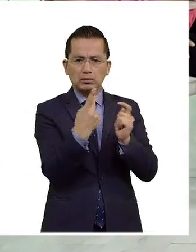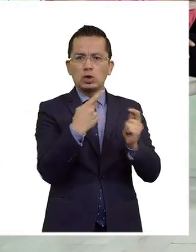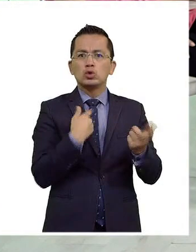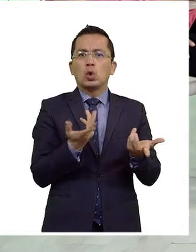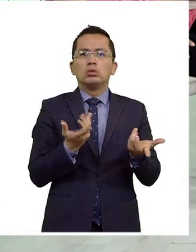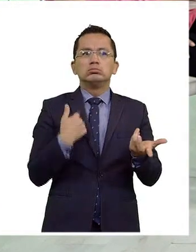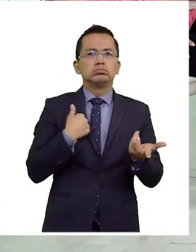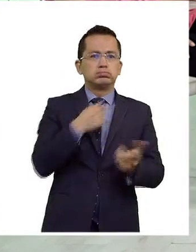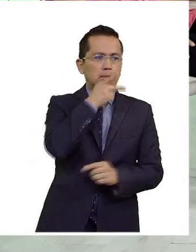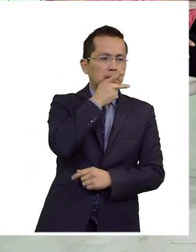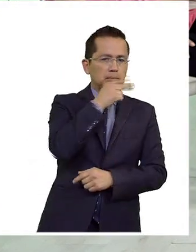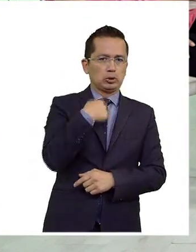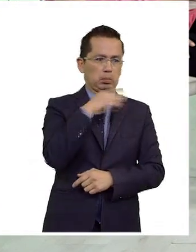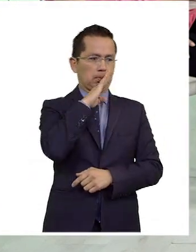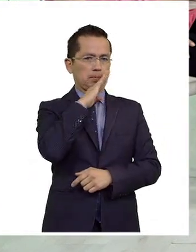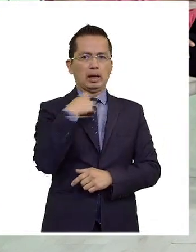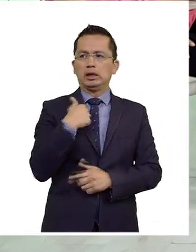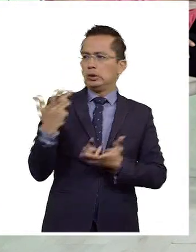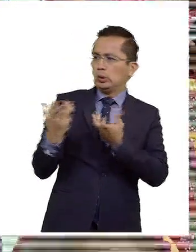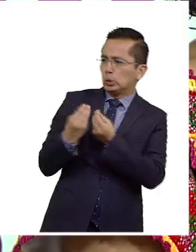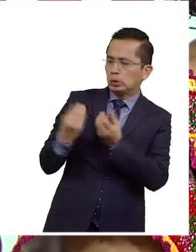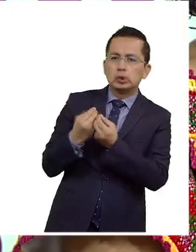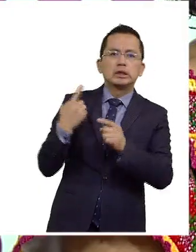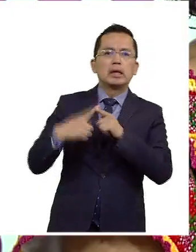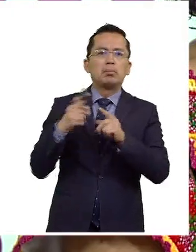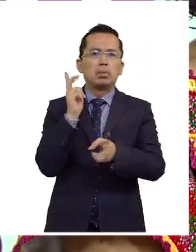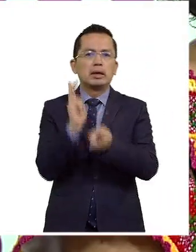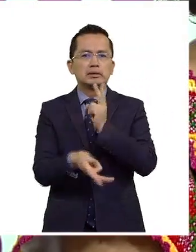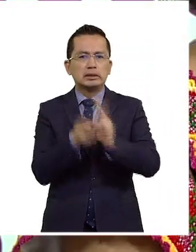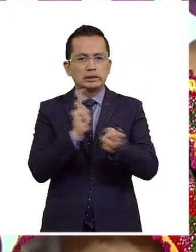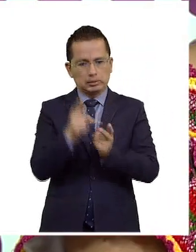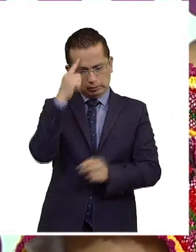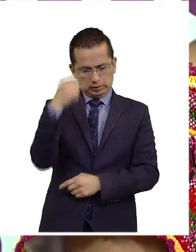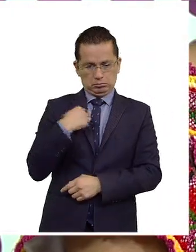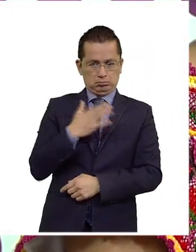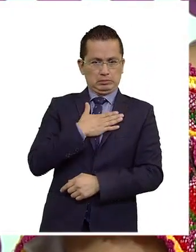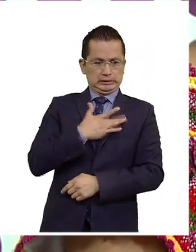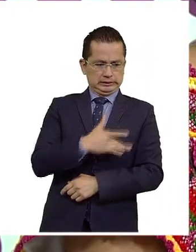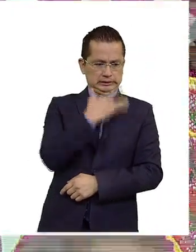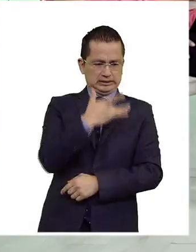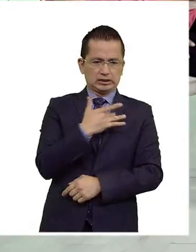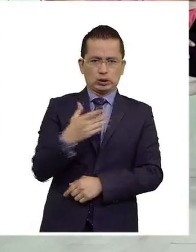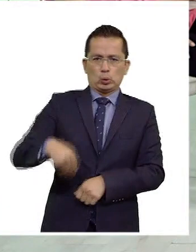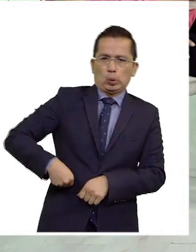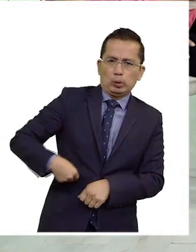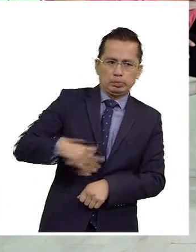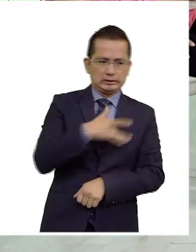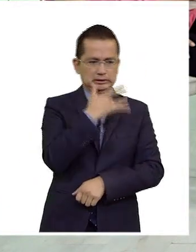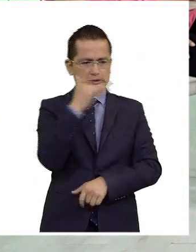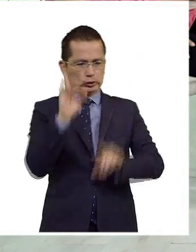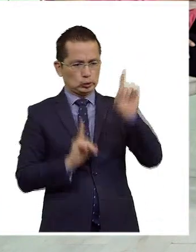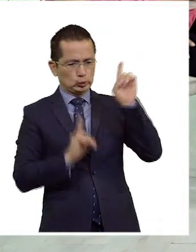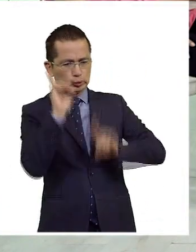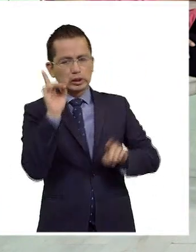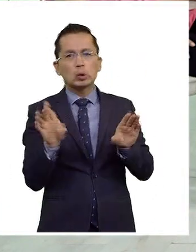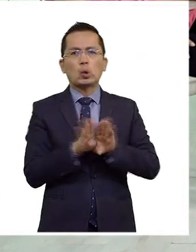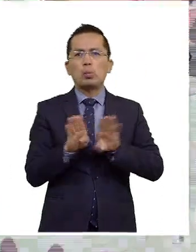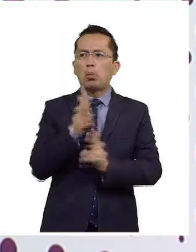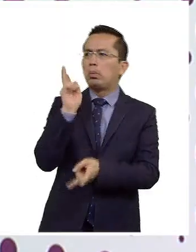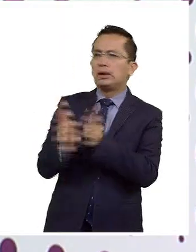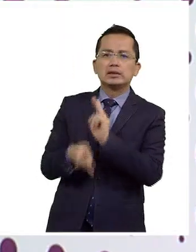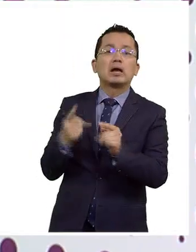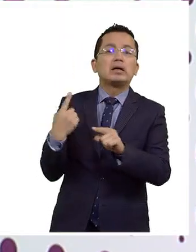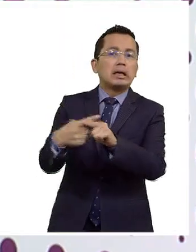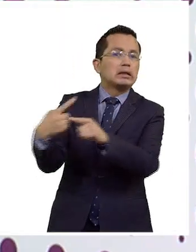estas dudas, esta culpa, esta sensación, sentimiento, emociones, todo en un solo ambiente. Entonces, cuando encuentras a otras